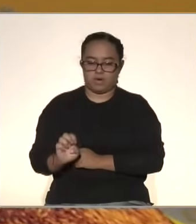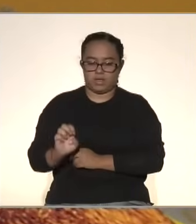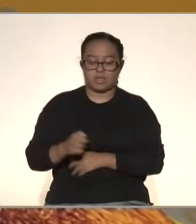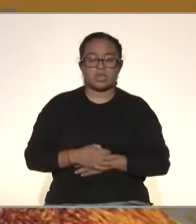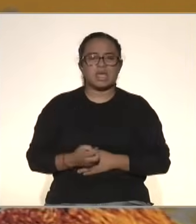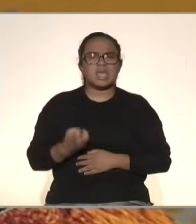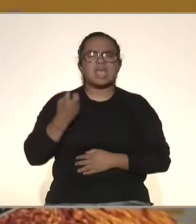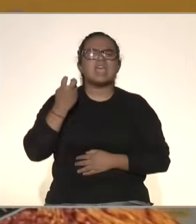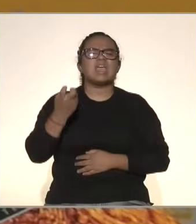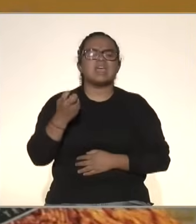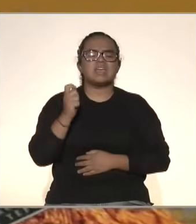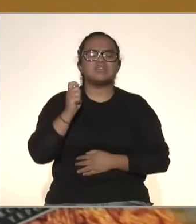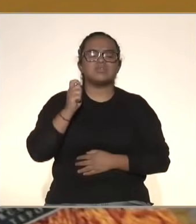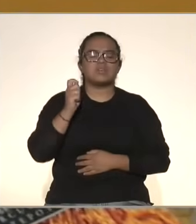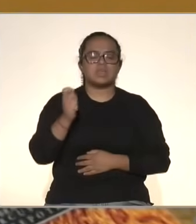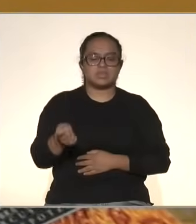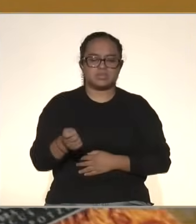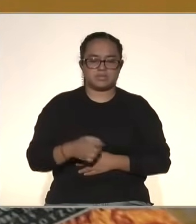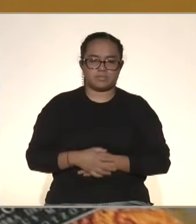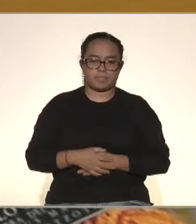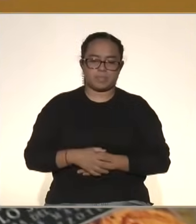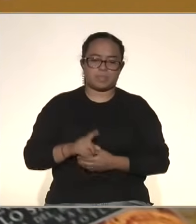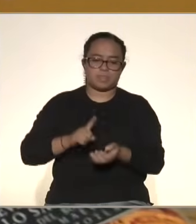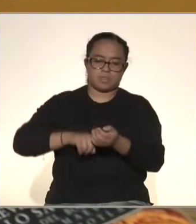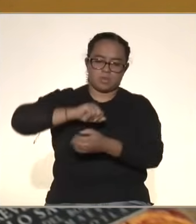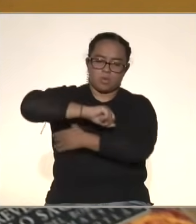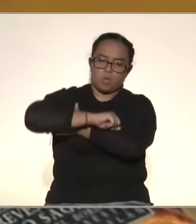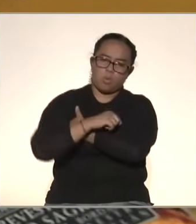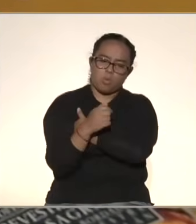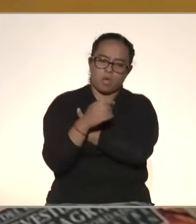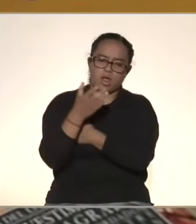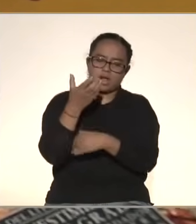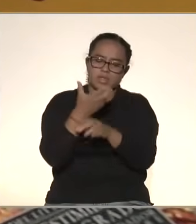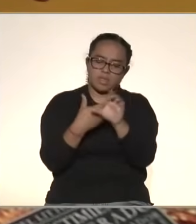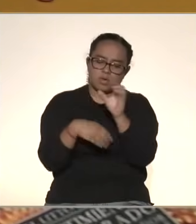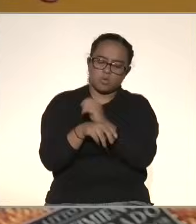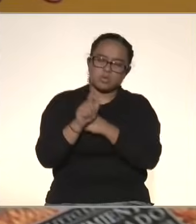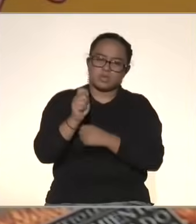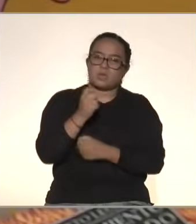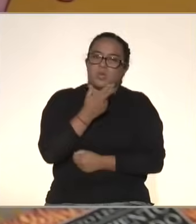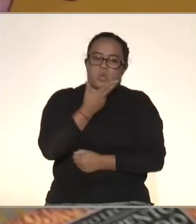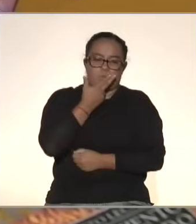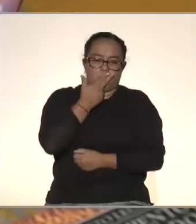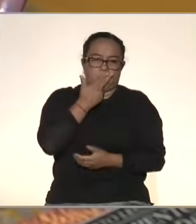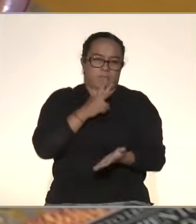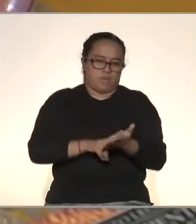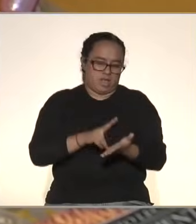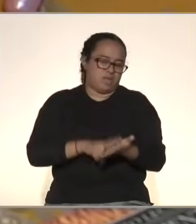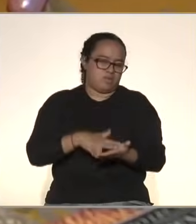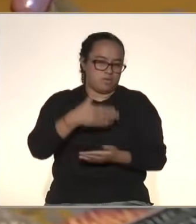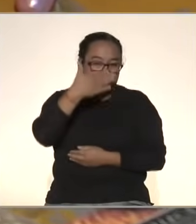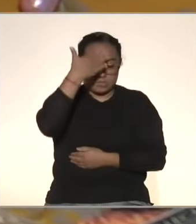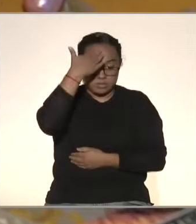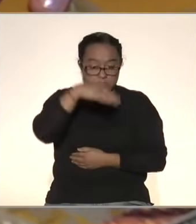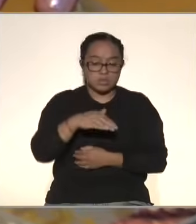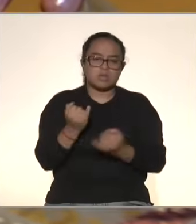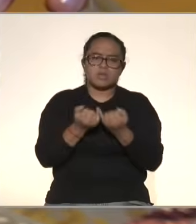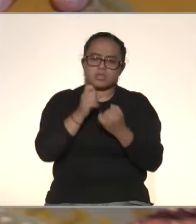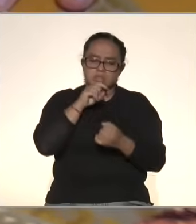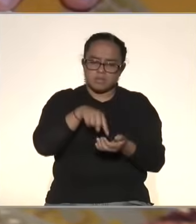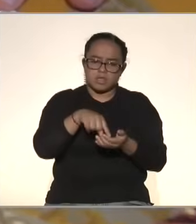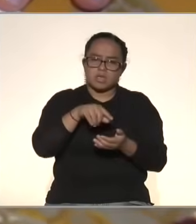es un símbolo en donde se guardan las cosas preciadas y también